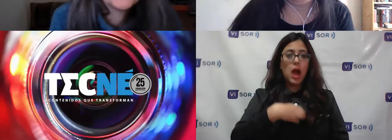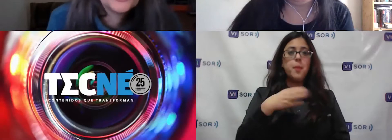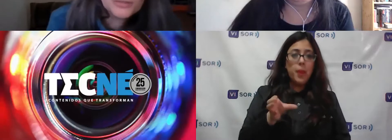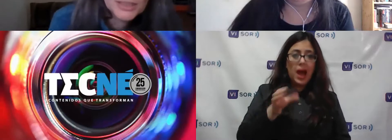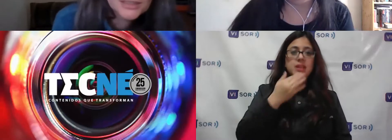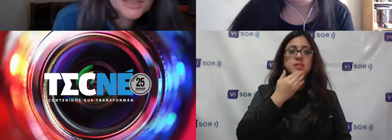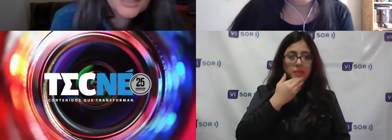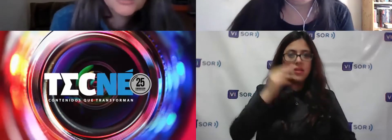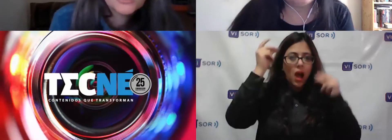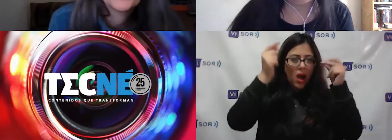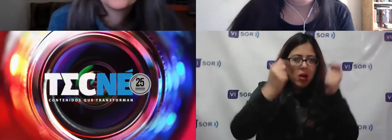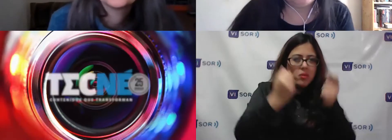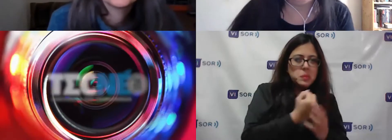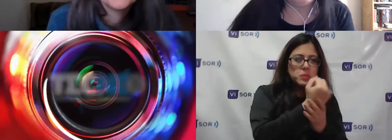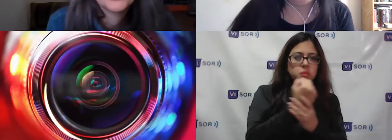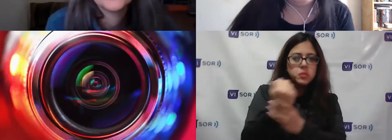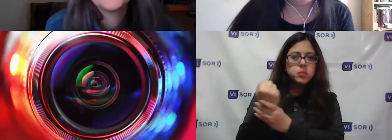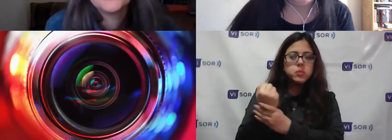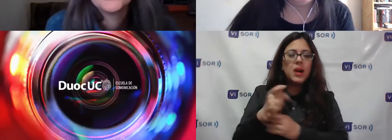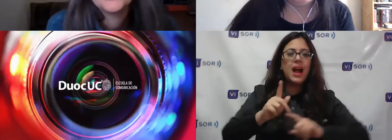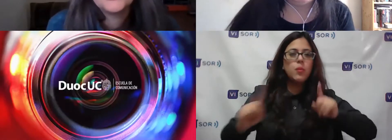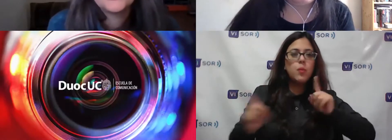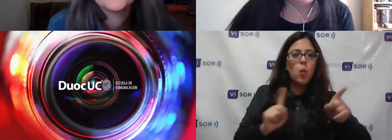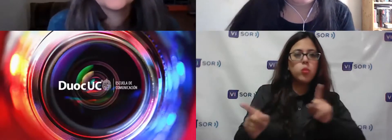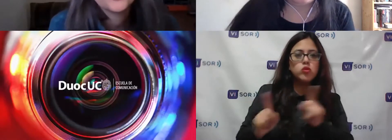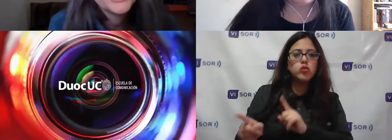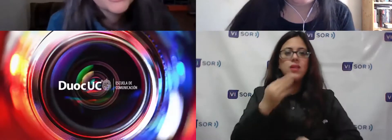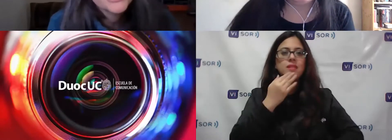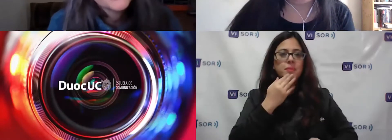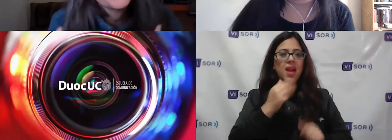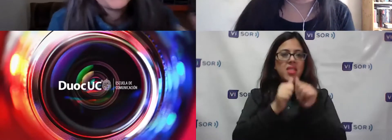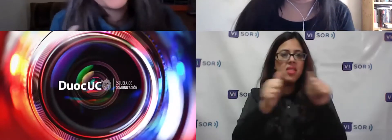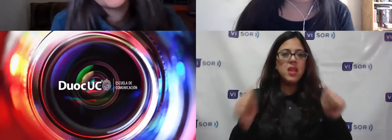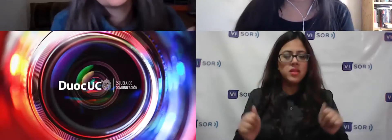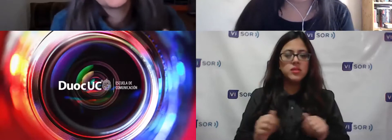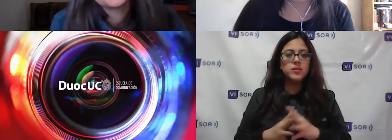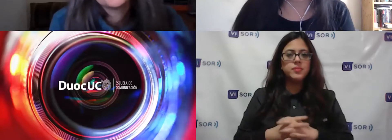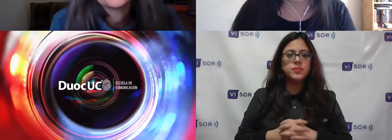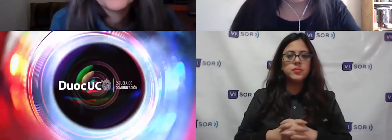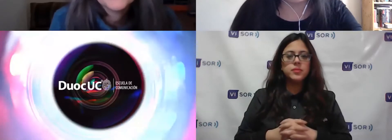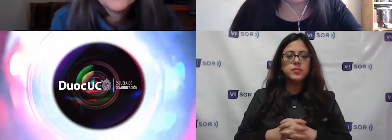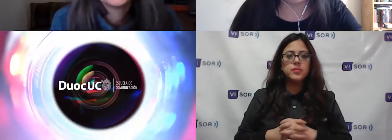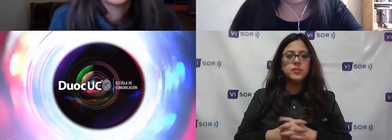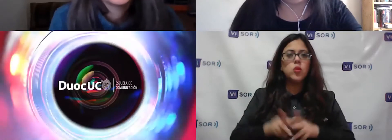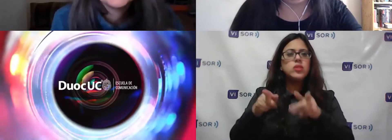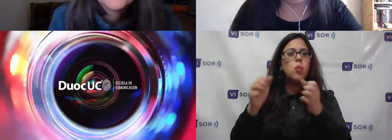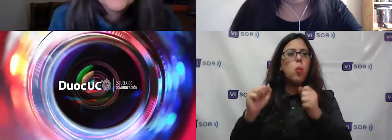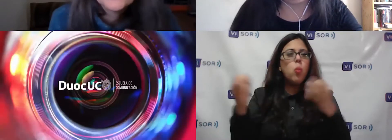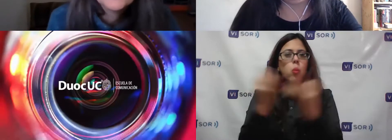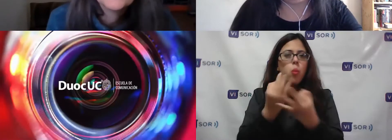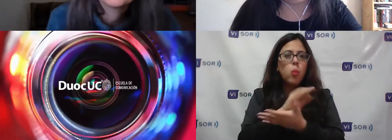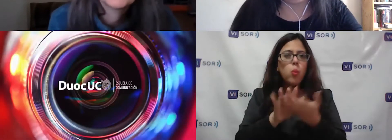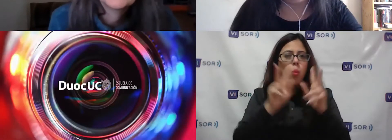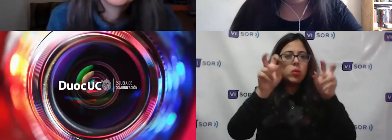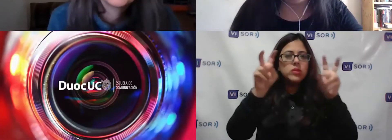creando entre entre la tarde en acción helada y la dirección oye y que que más podría decirnos sobre esa esa sinergia que se